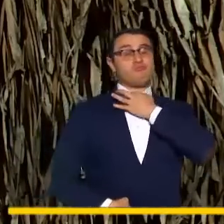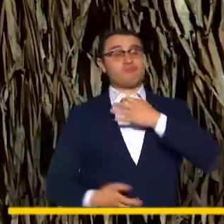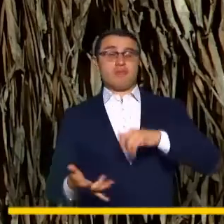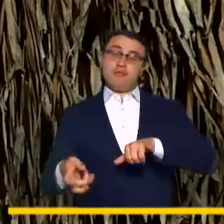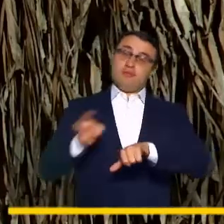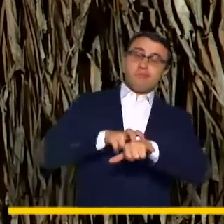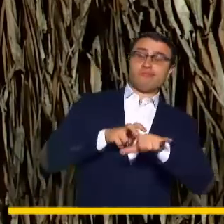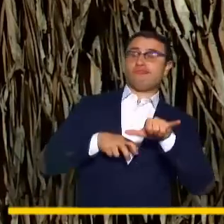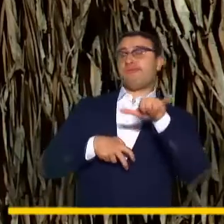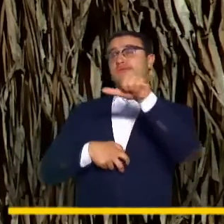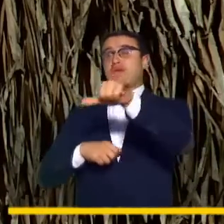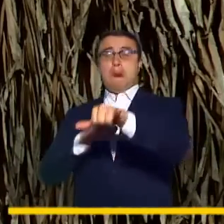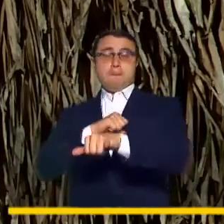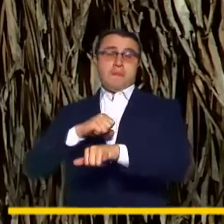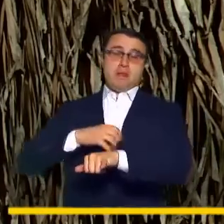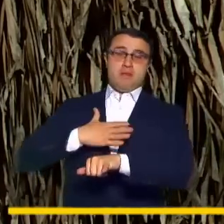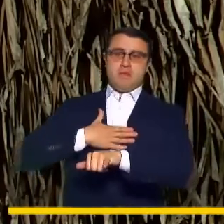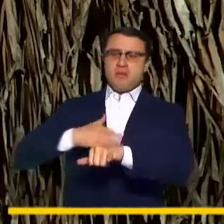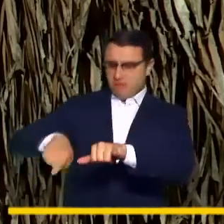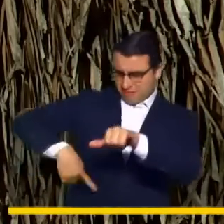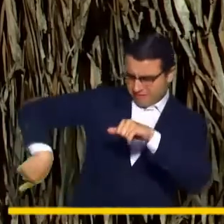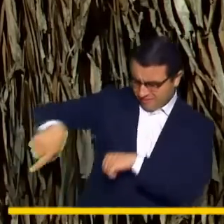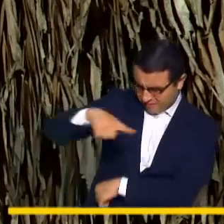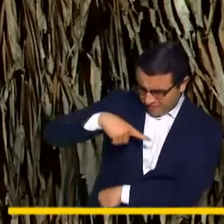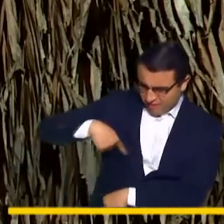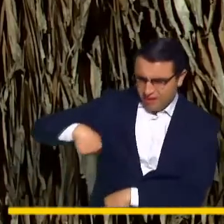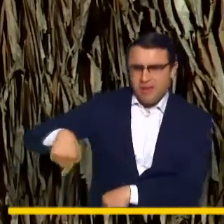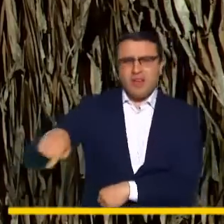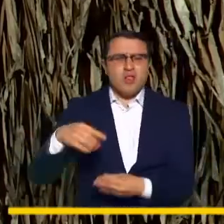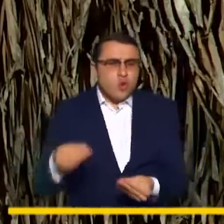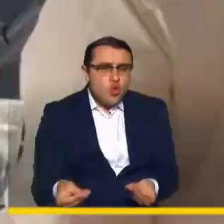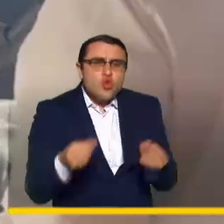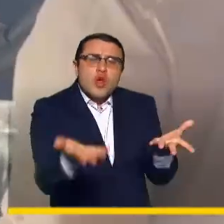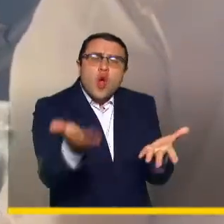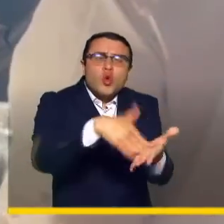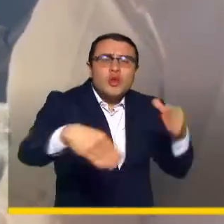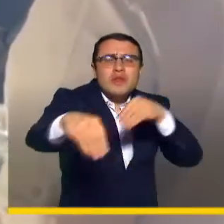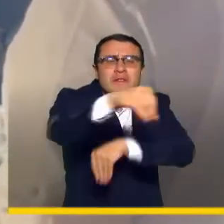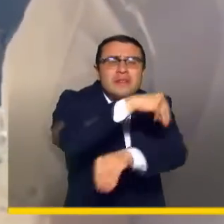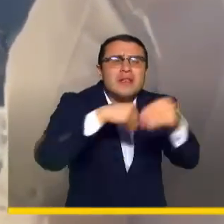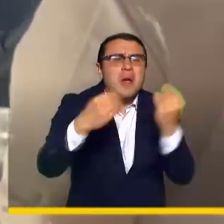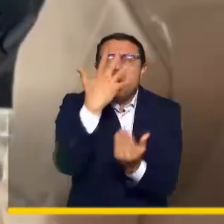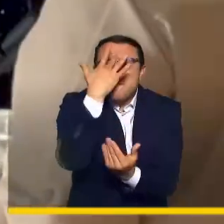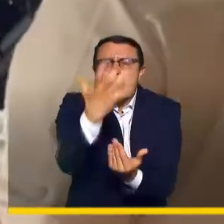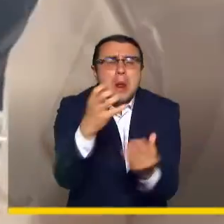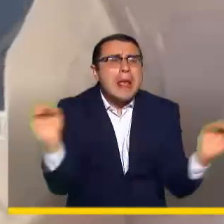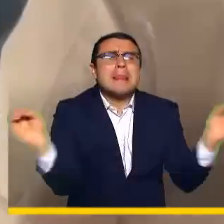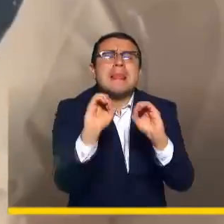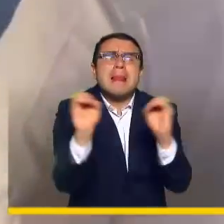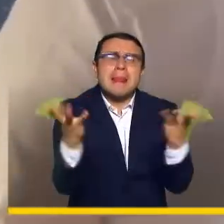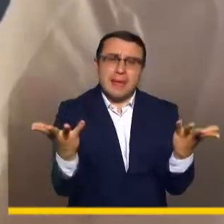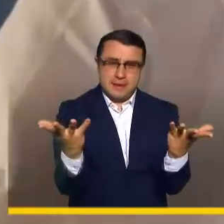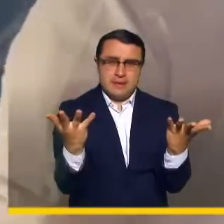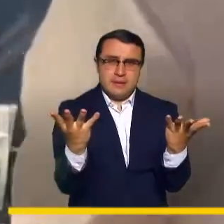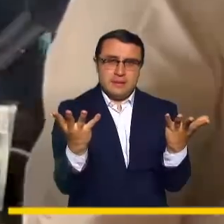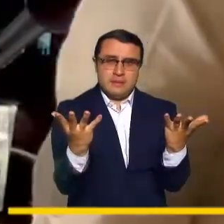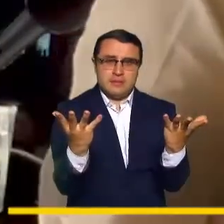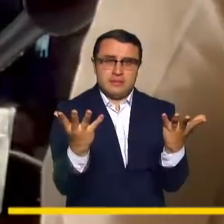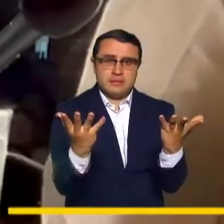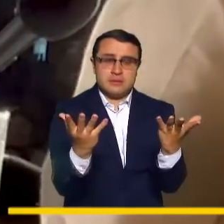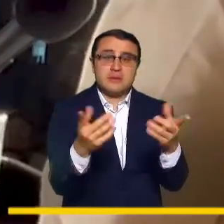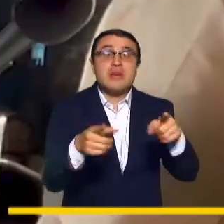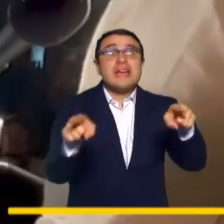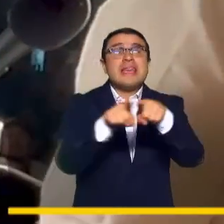avión y en jet privado no fueron capaces de devolver la tierra. Era como si le quitaran tres pelos a